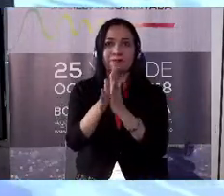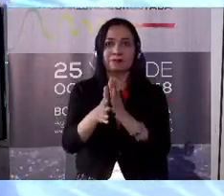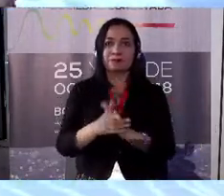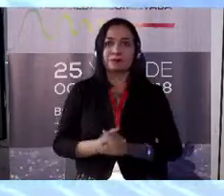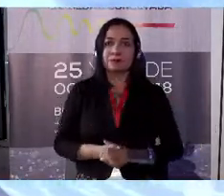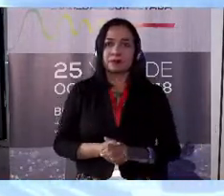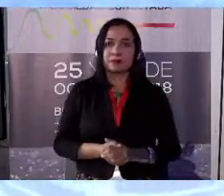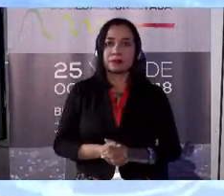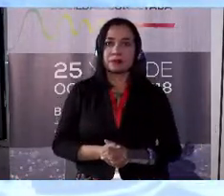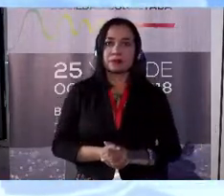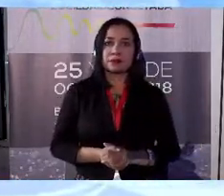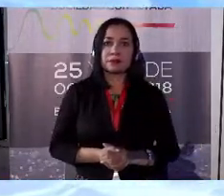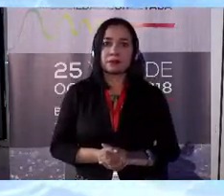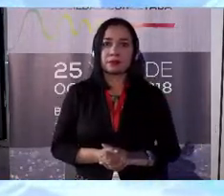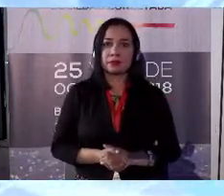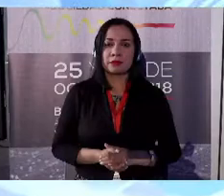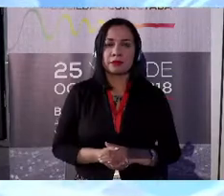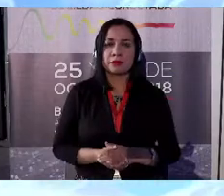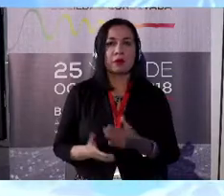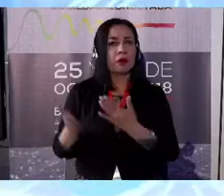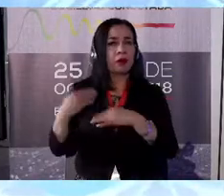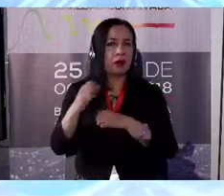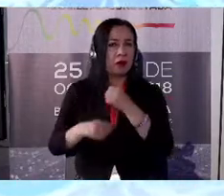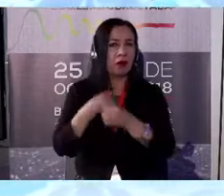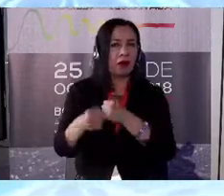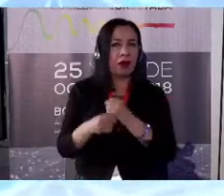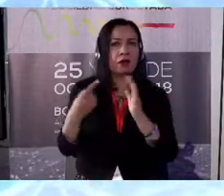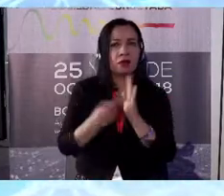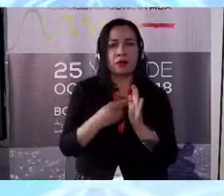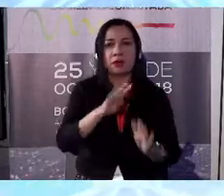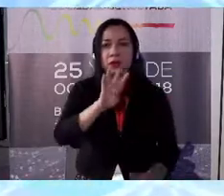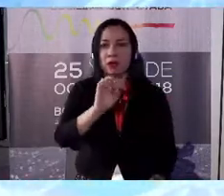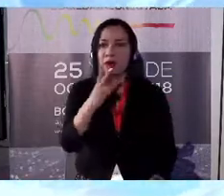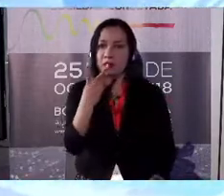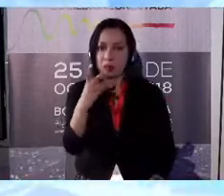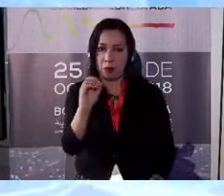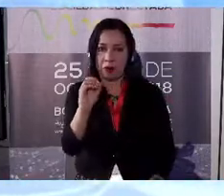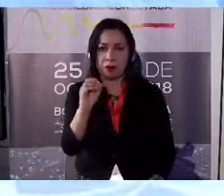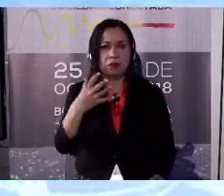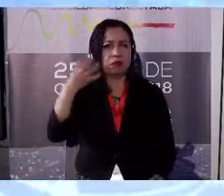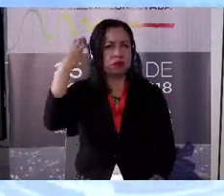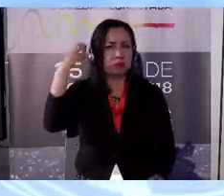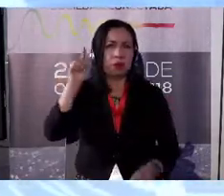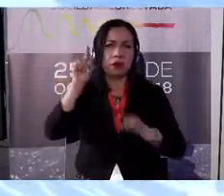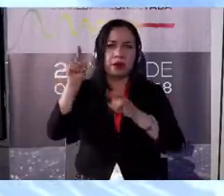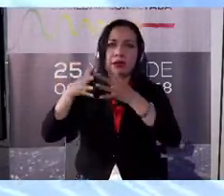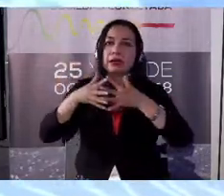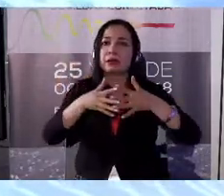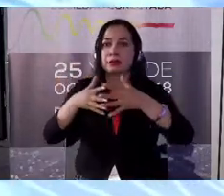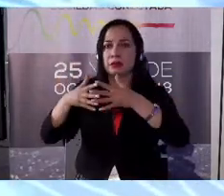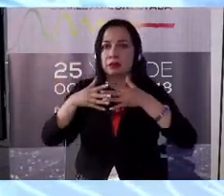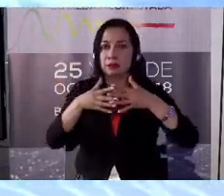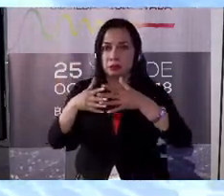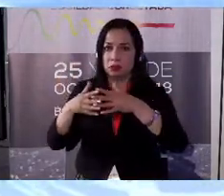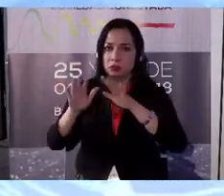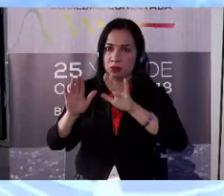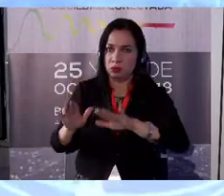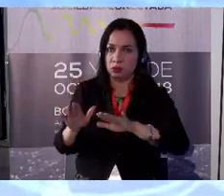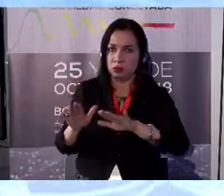entonces, en los años 20 en Estados Unidos, Radio Comercial llegó en algún momento a